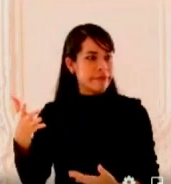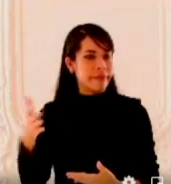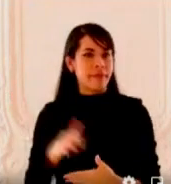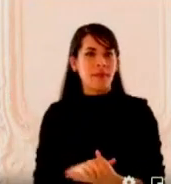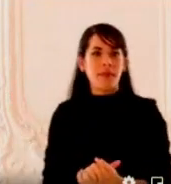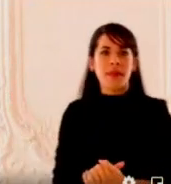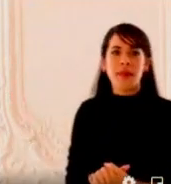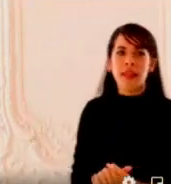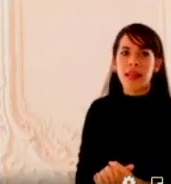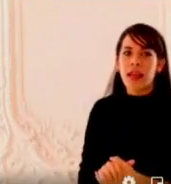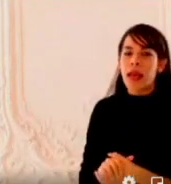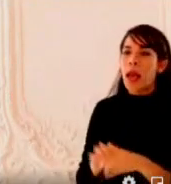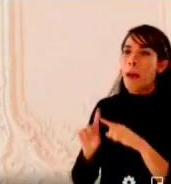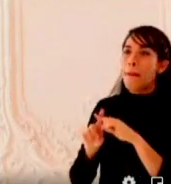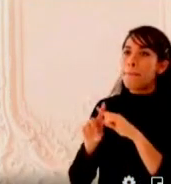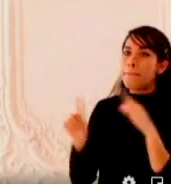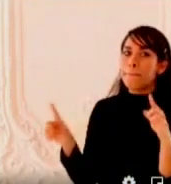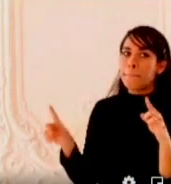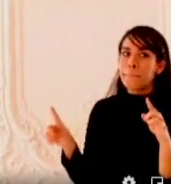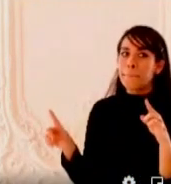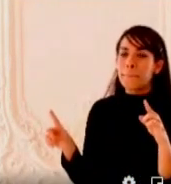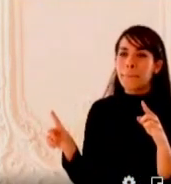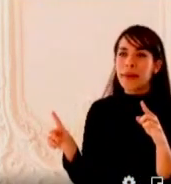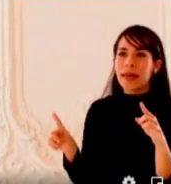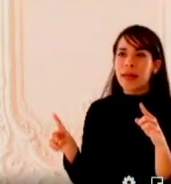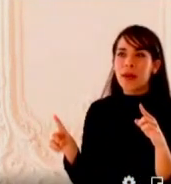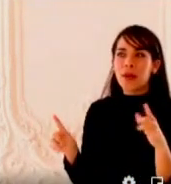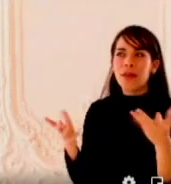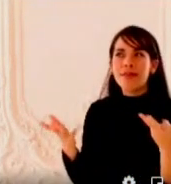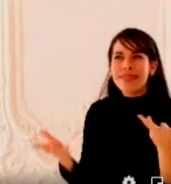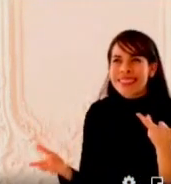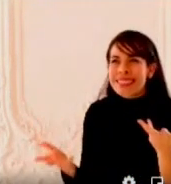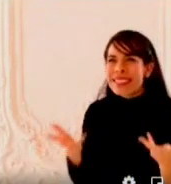Pero en términos del seguimiento no hay injerencia, o sea,